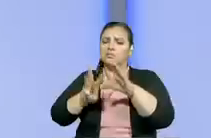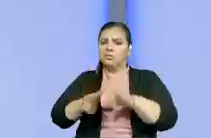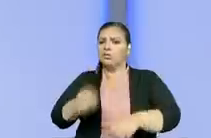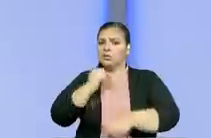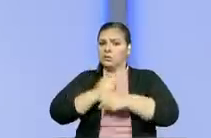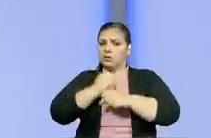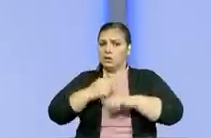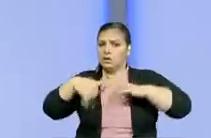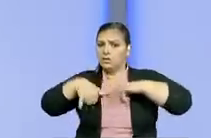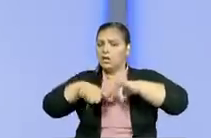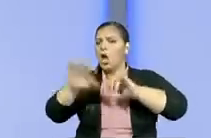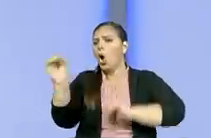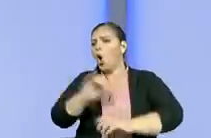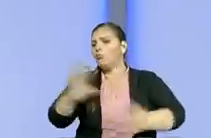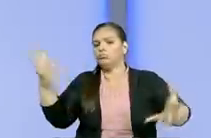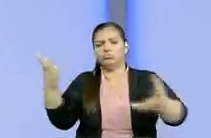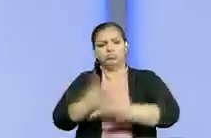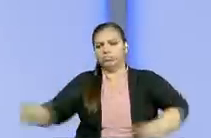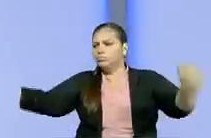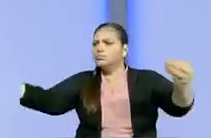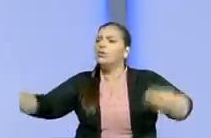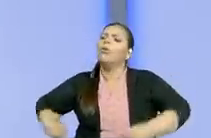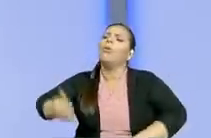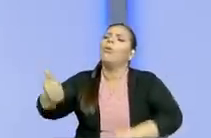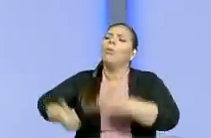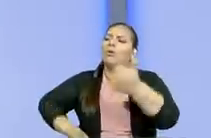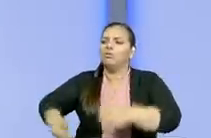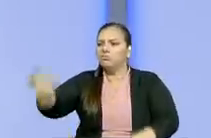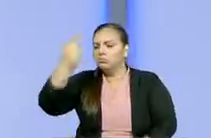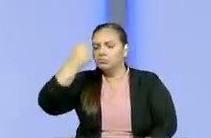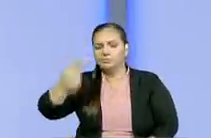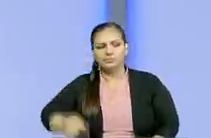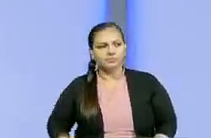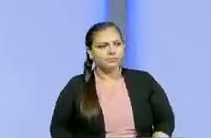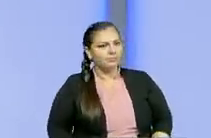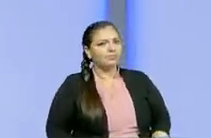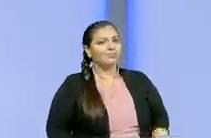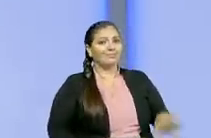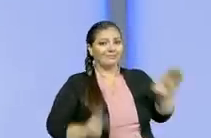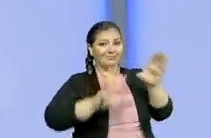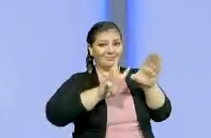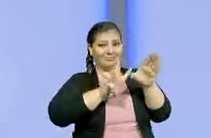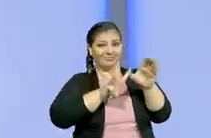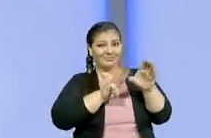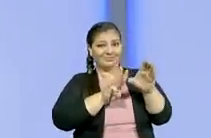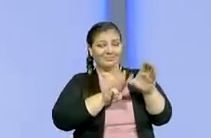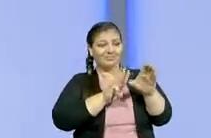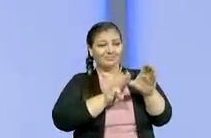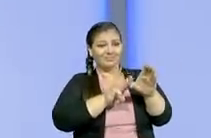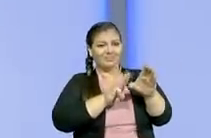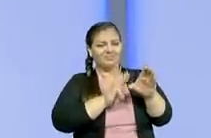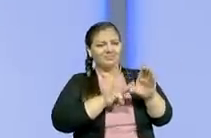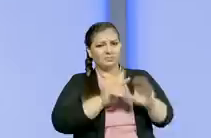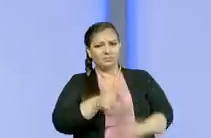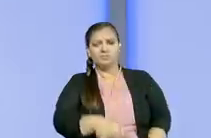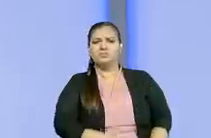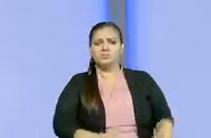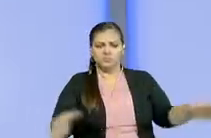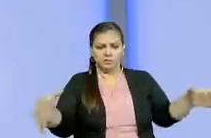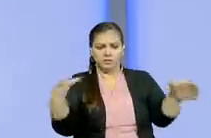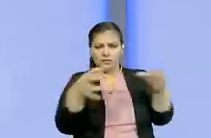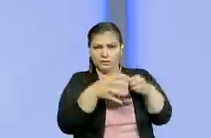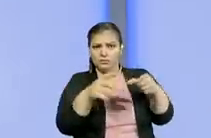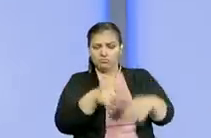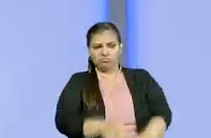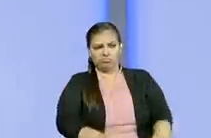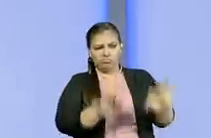sentir, usted que hace política activa en el país? No de ahora, de siempre hemos sostenido que el Consejo de Participación es un mamotreto, es